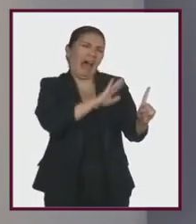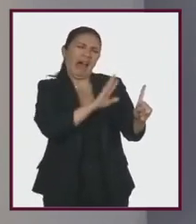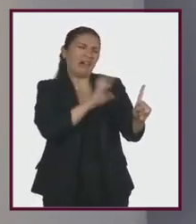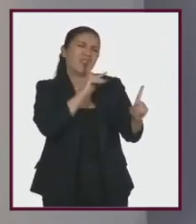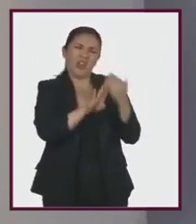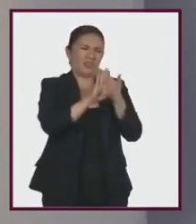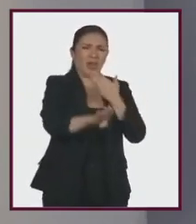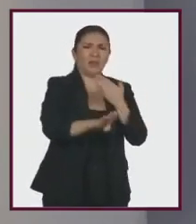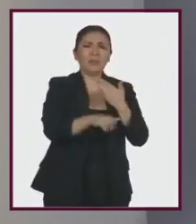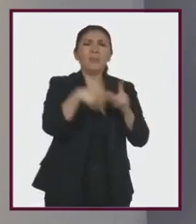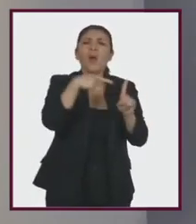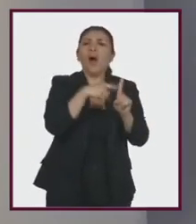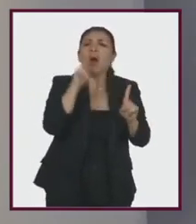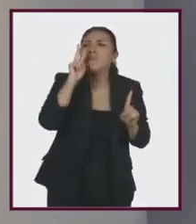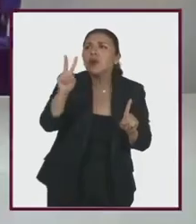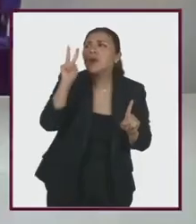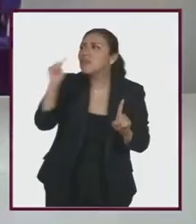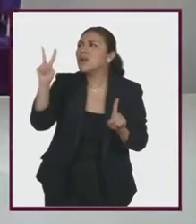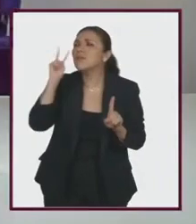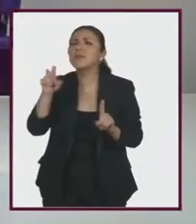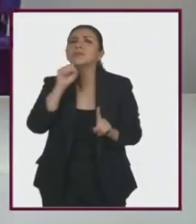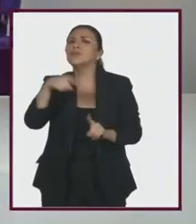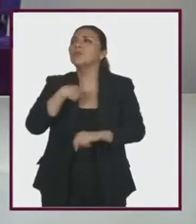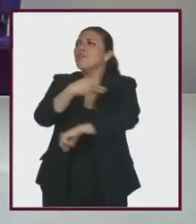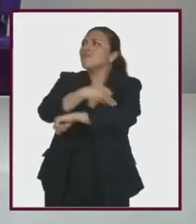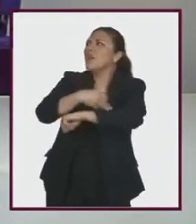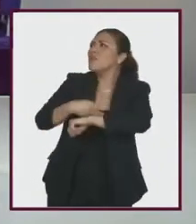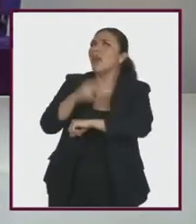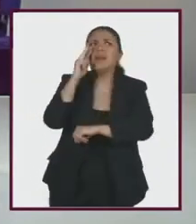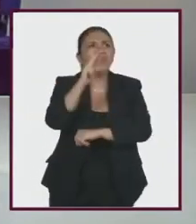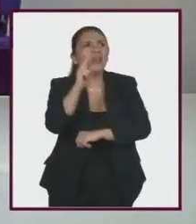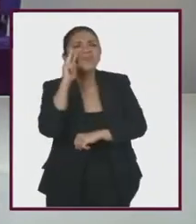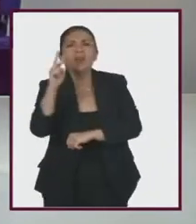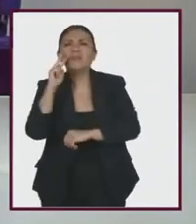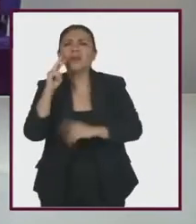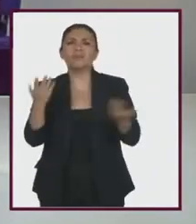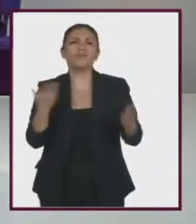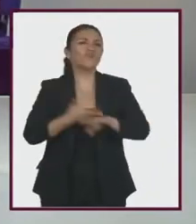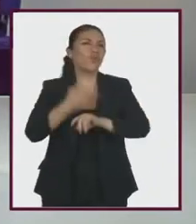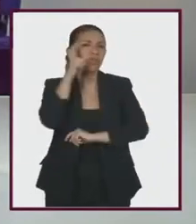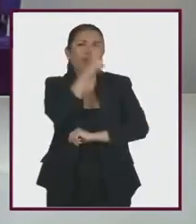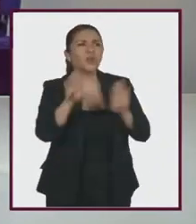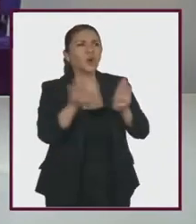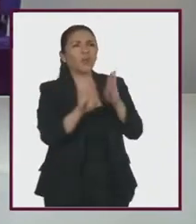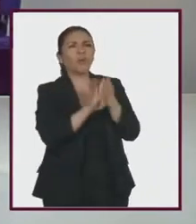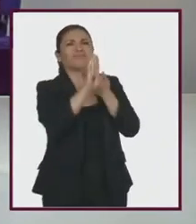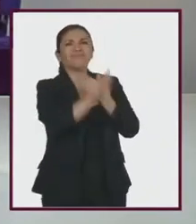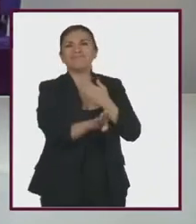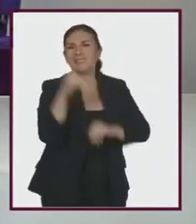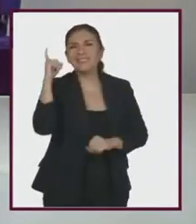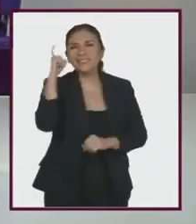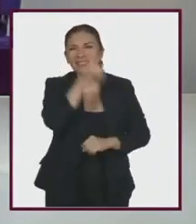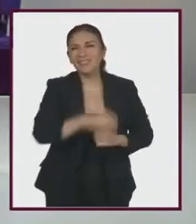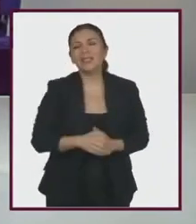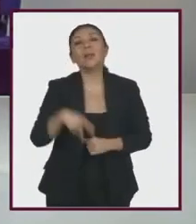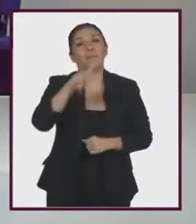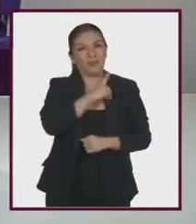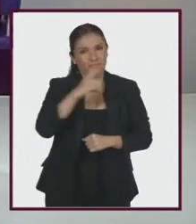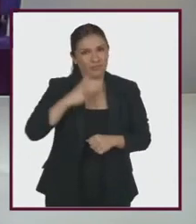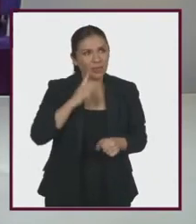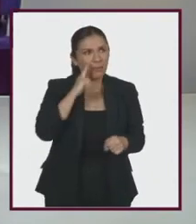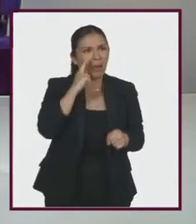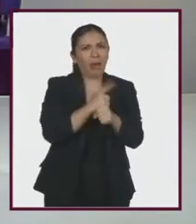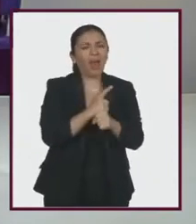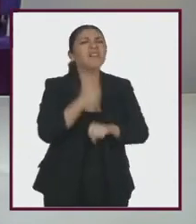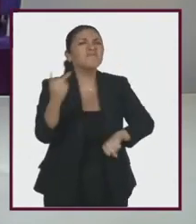cuando es incluso sus familiares o sus pares consumen, va a ser mucho más difícil. Pero hay que identificar justamente qué está